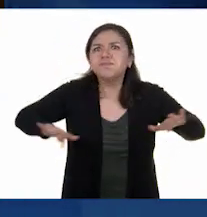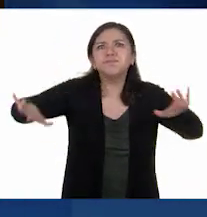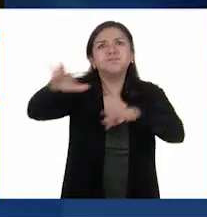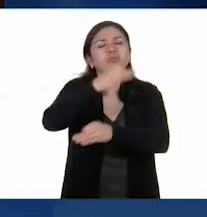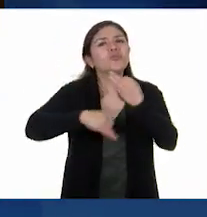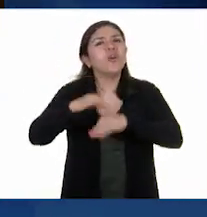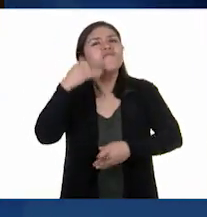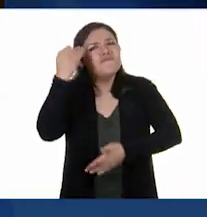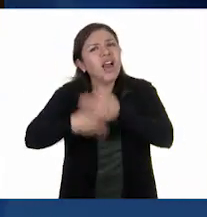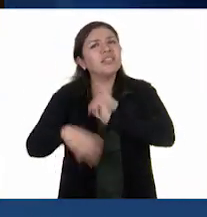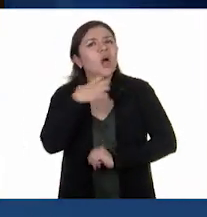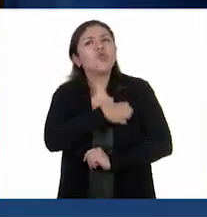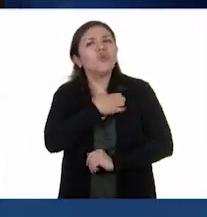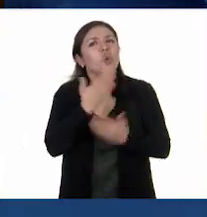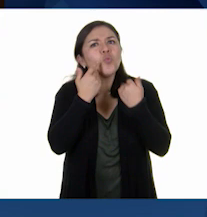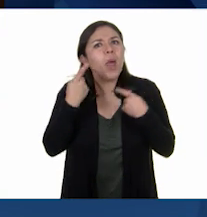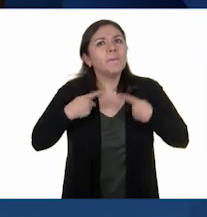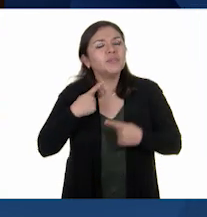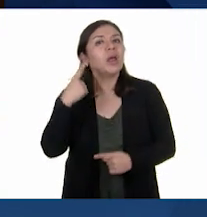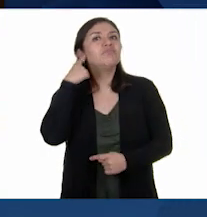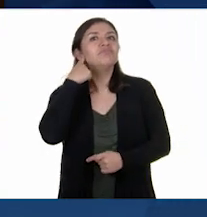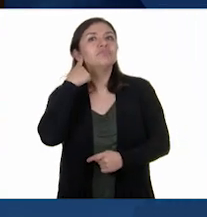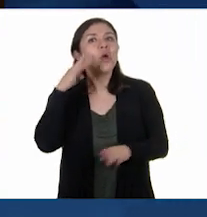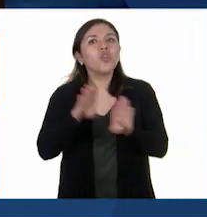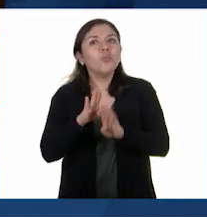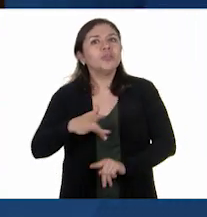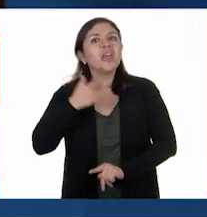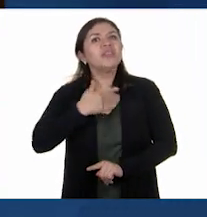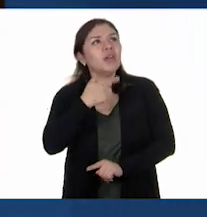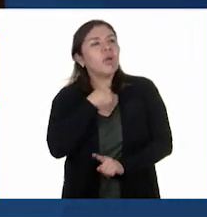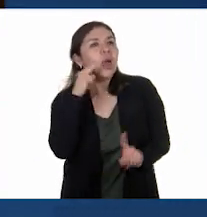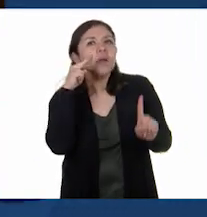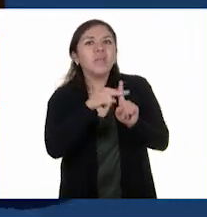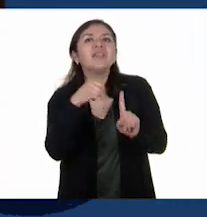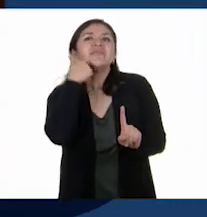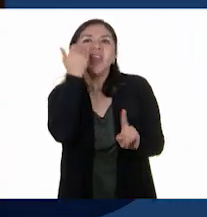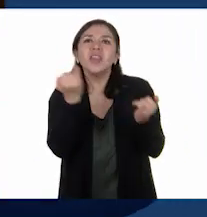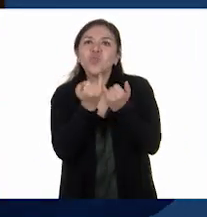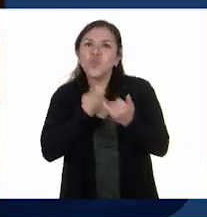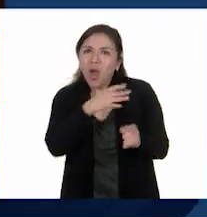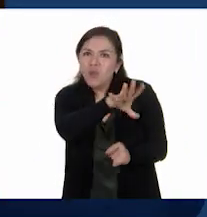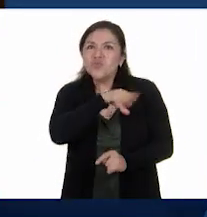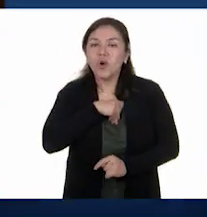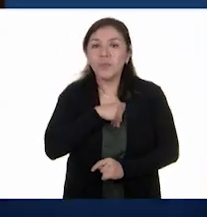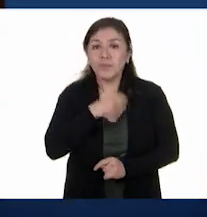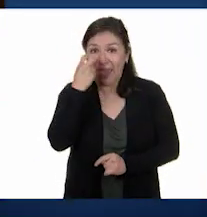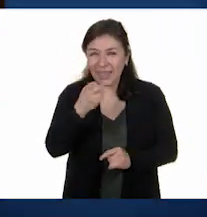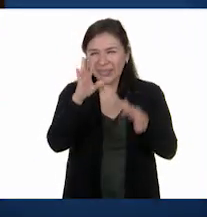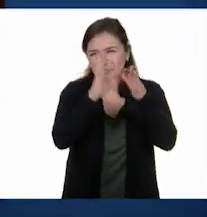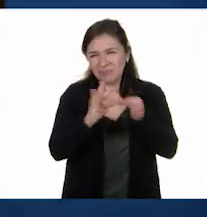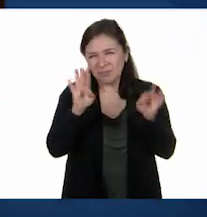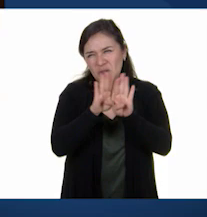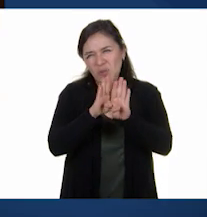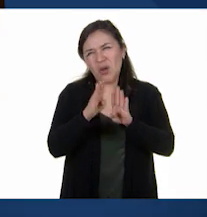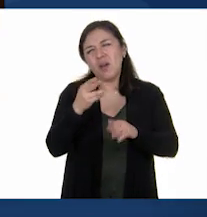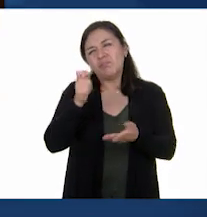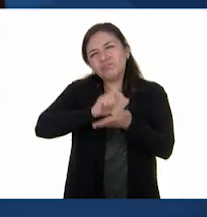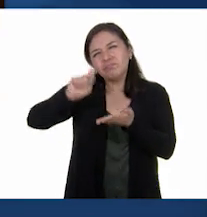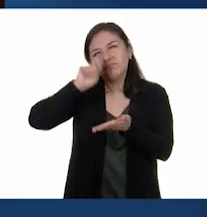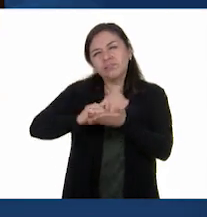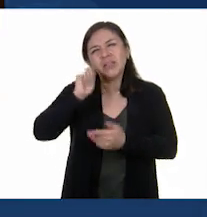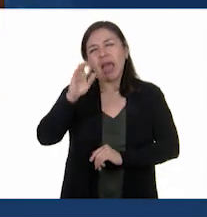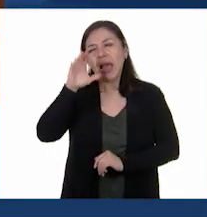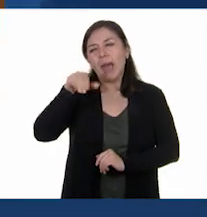descontento. Sobre la manera de representar físicamente a Francisco Villa, el narrador del texto de Campobello lo pinta